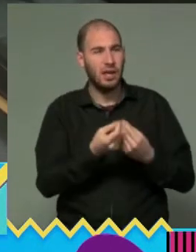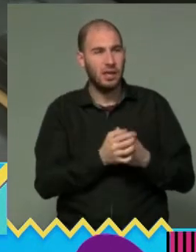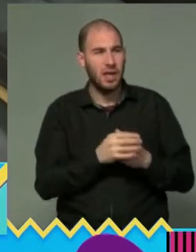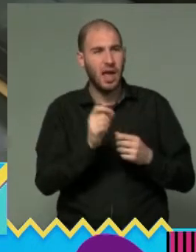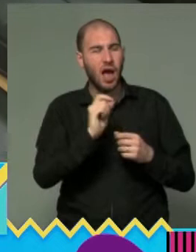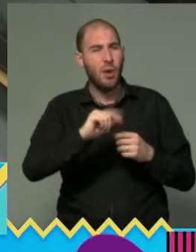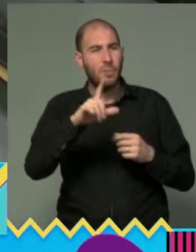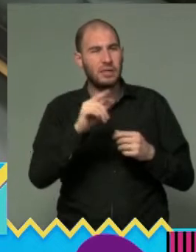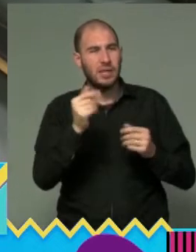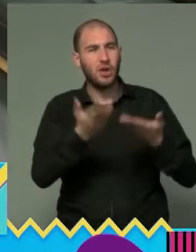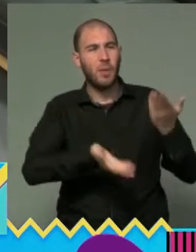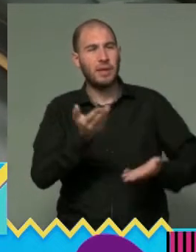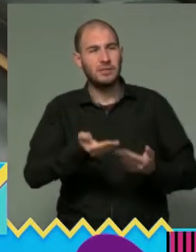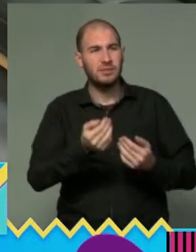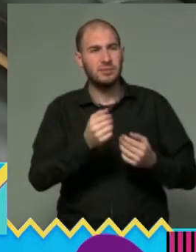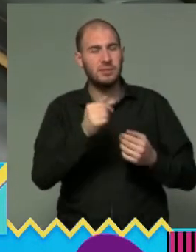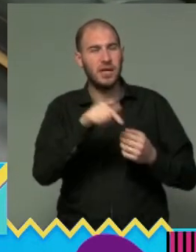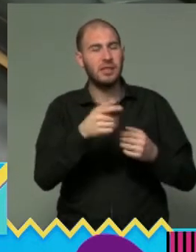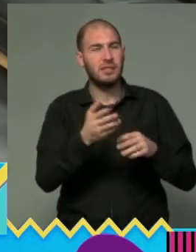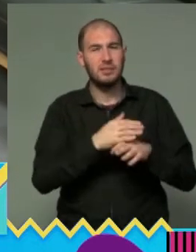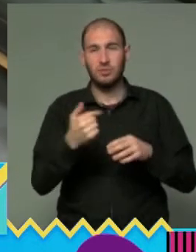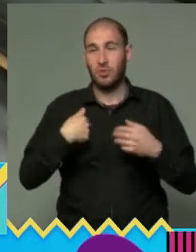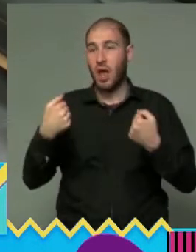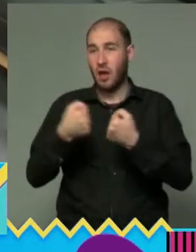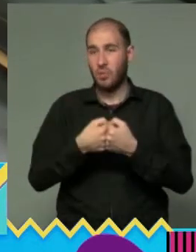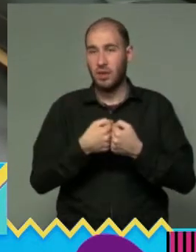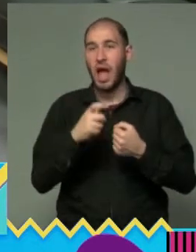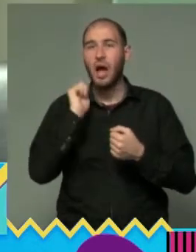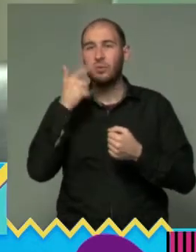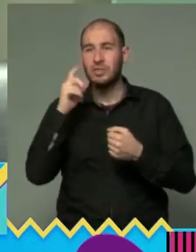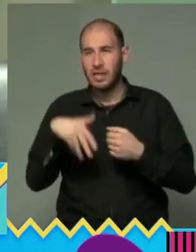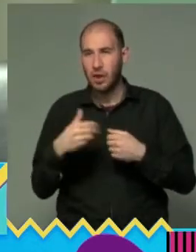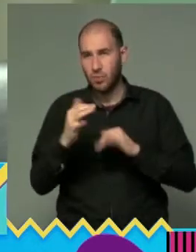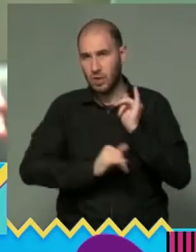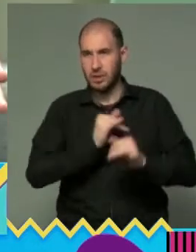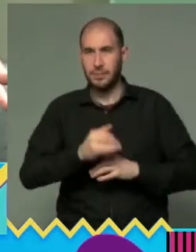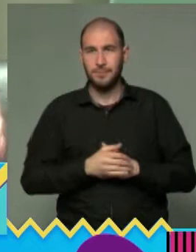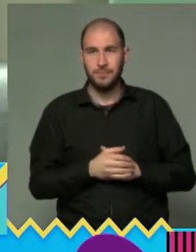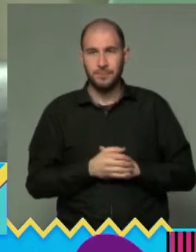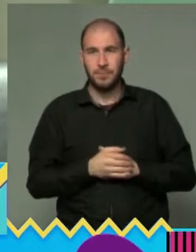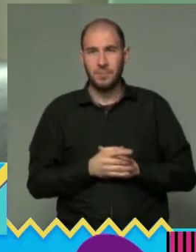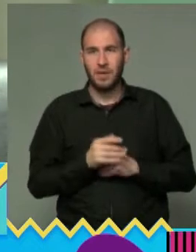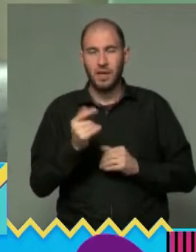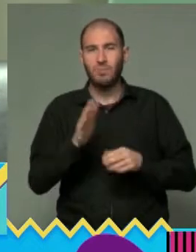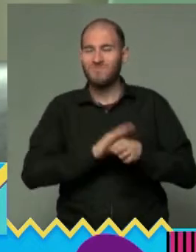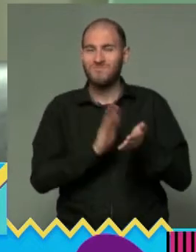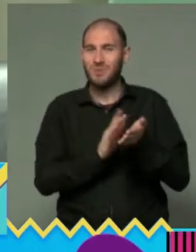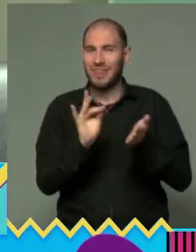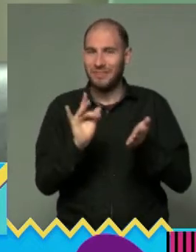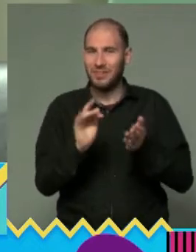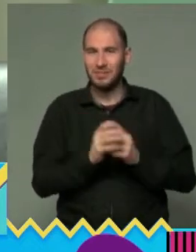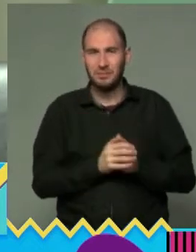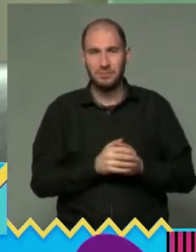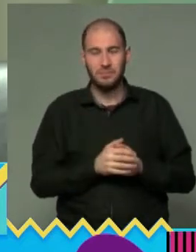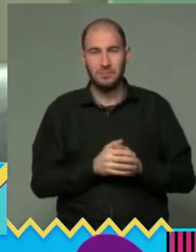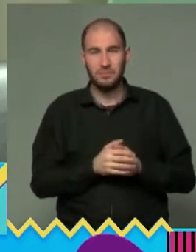decrecido en comparación en los últimos tiempos? Yo coincido con algo que dijo Agustina al principio, que es que eso es difícil de comprobar, pero yo